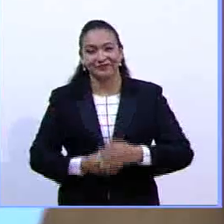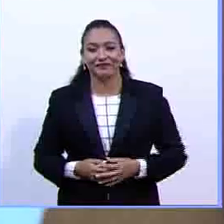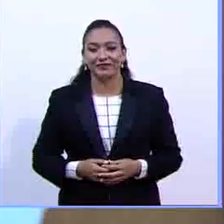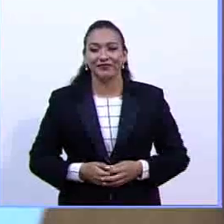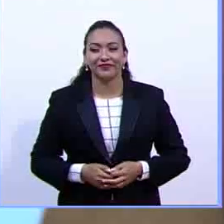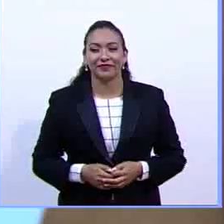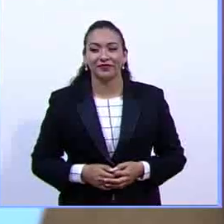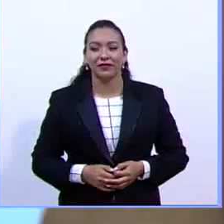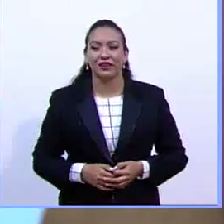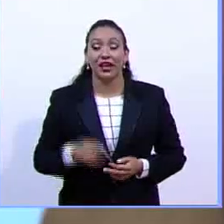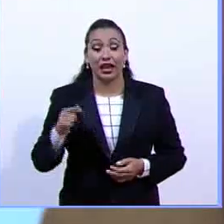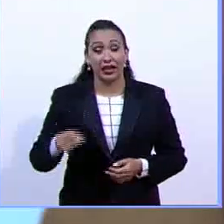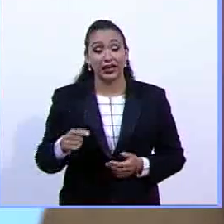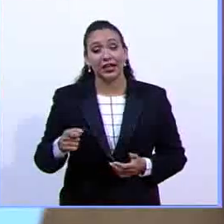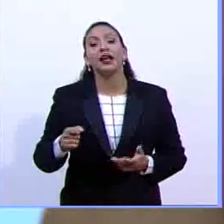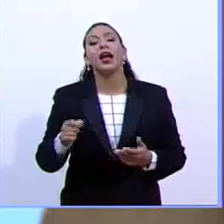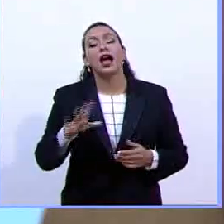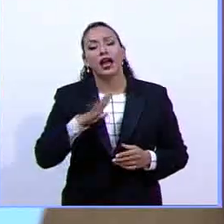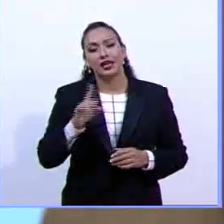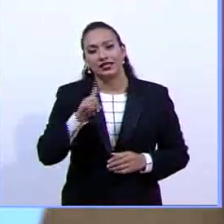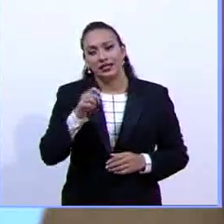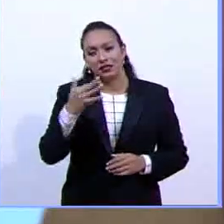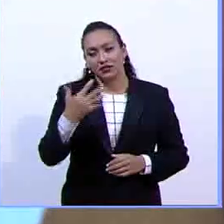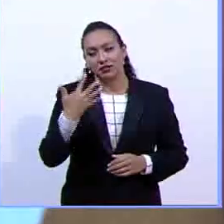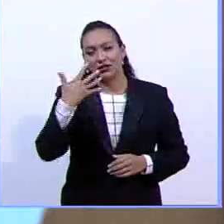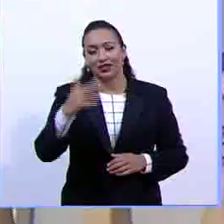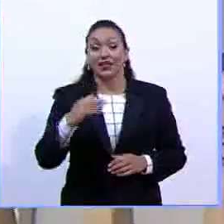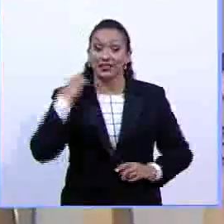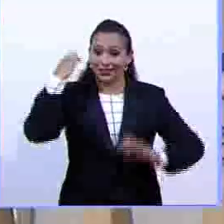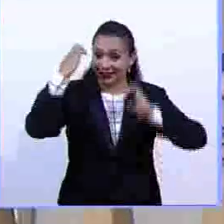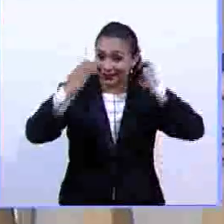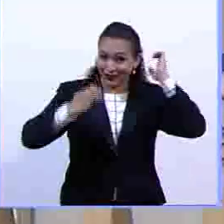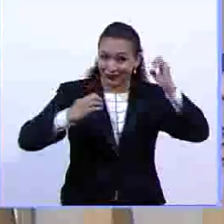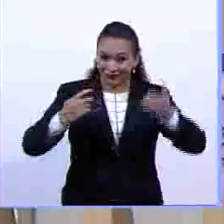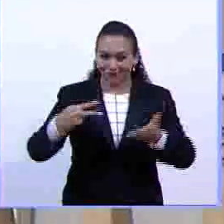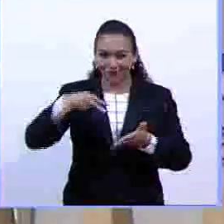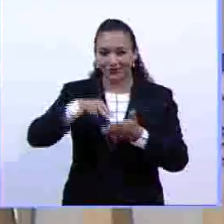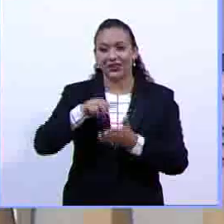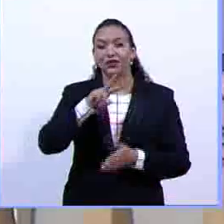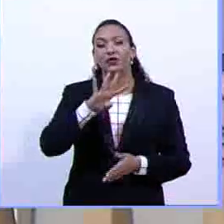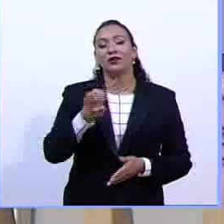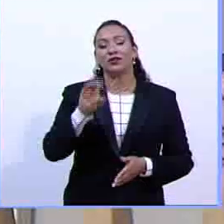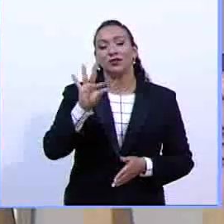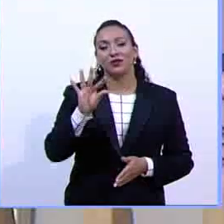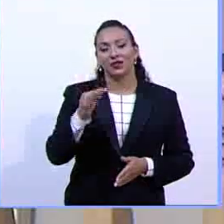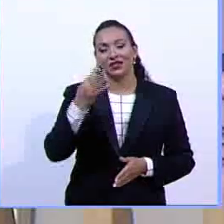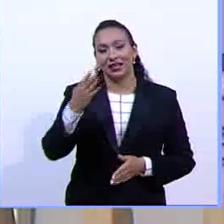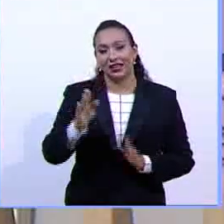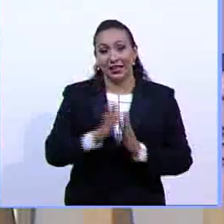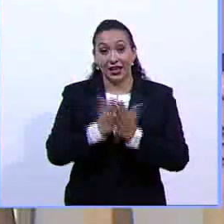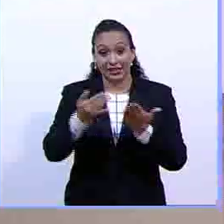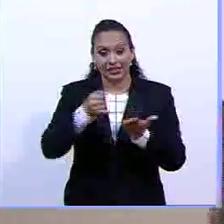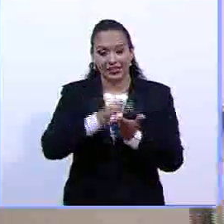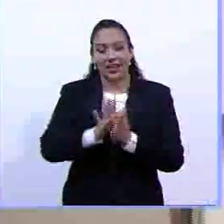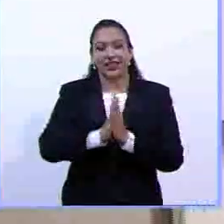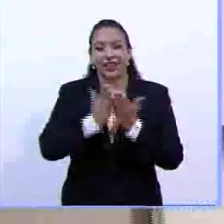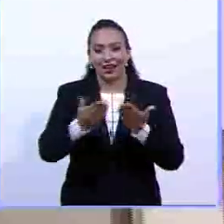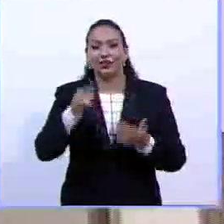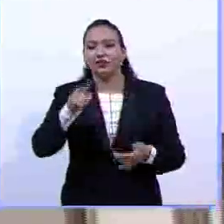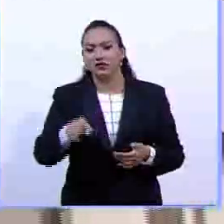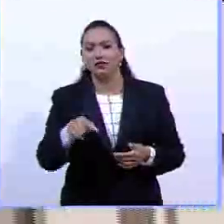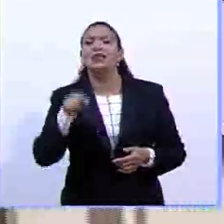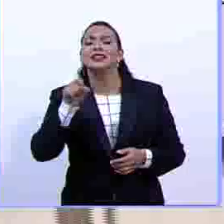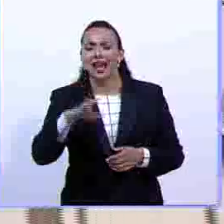Comentarte que en esta edición participarán 155 expositores y 443 sellos editoriales y por supuesto podrá encontrar